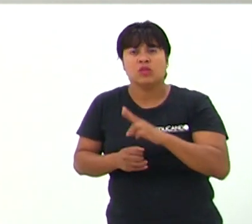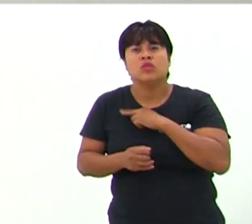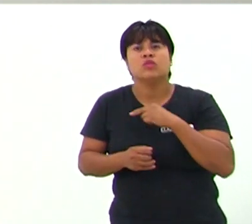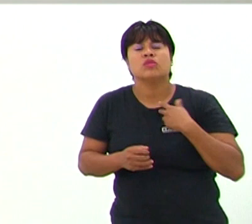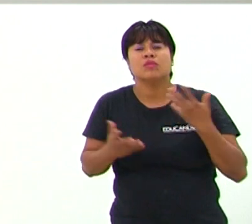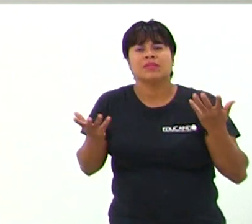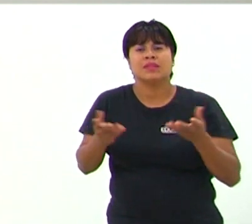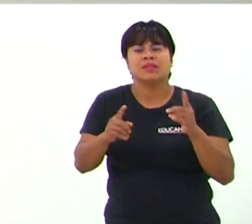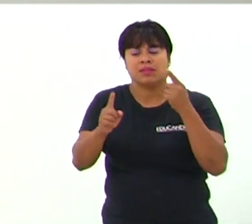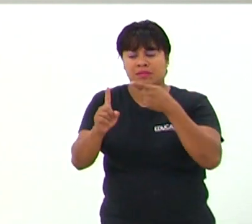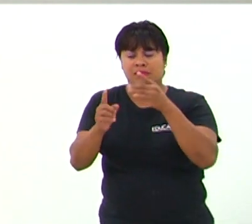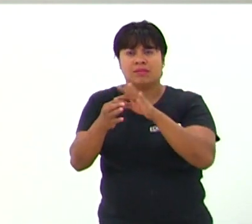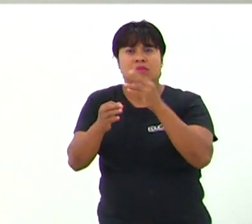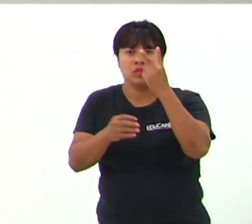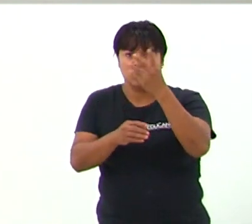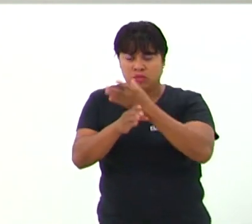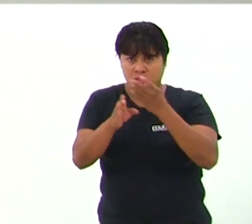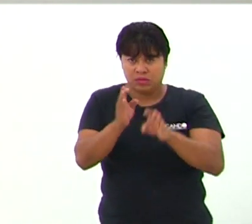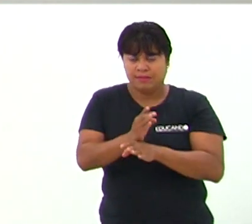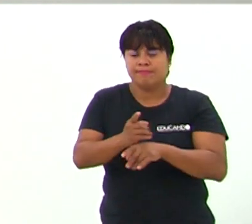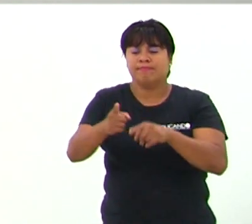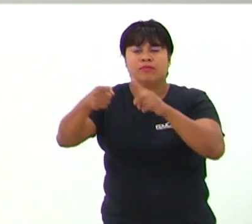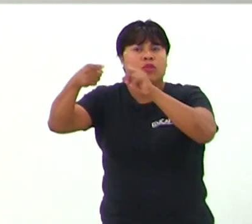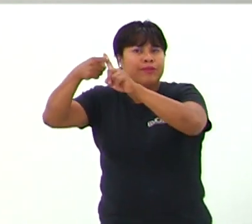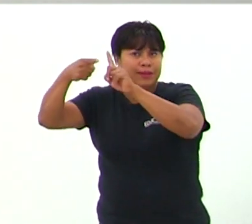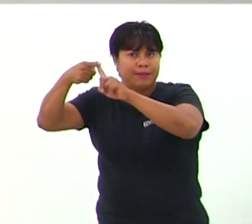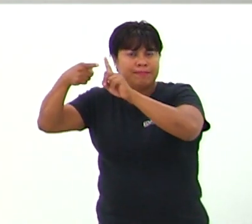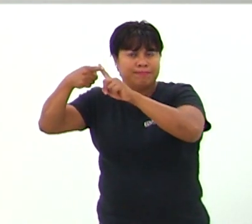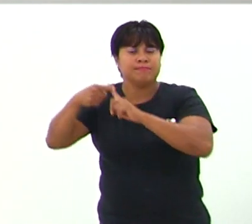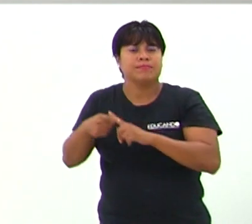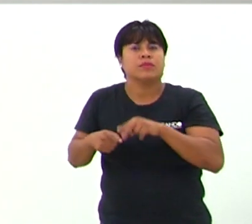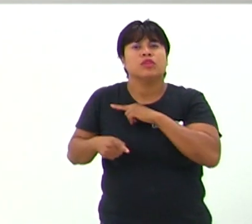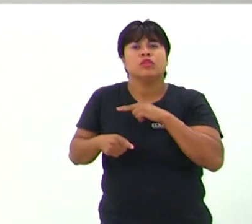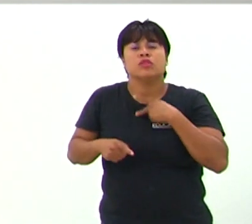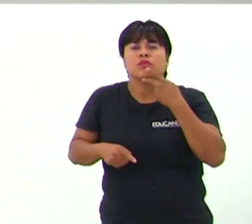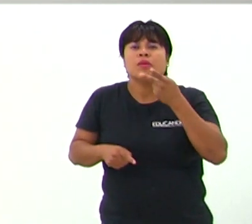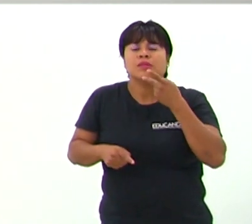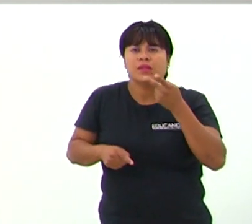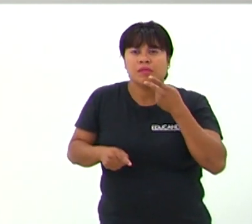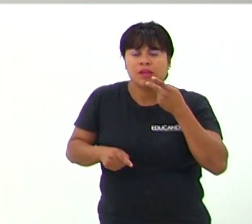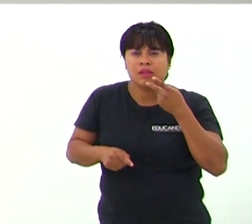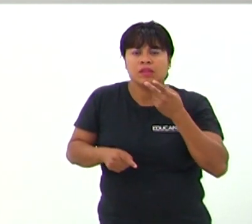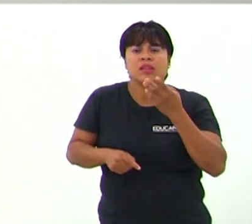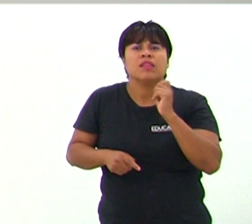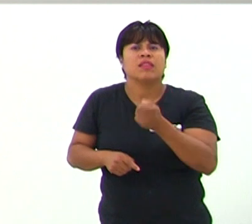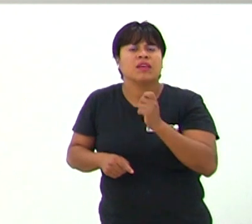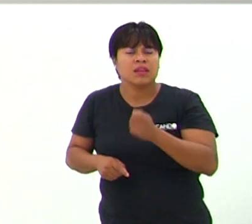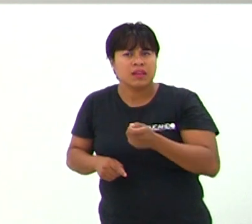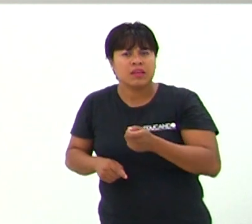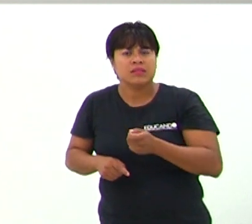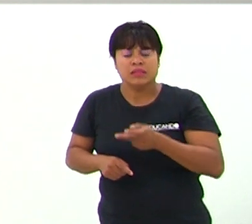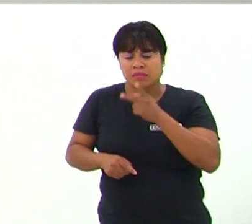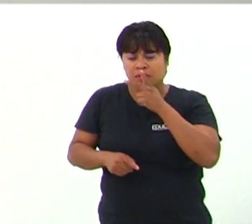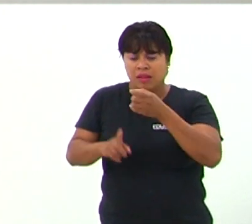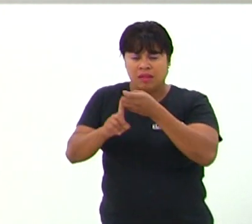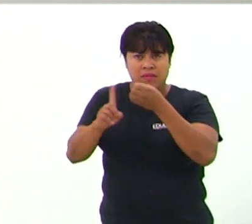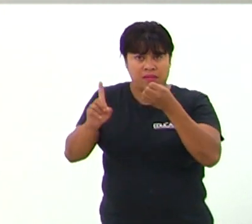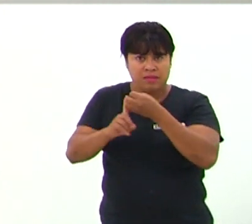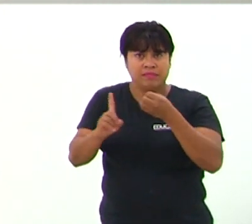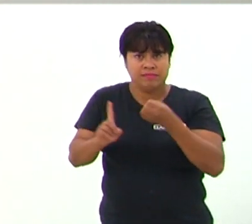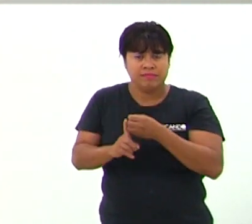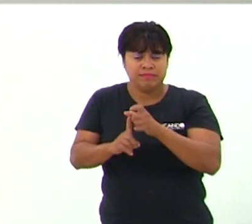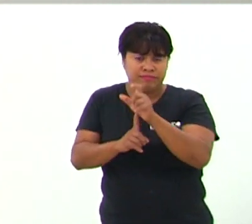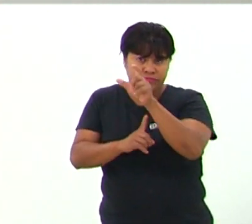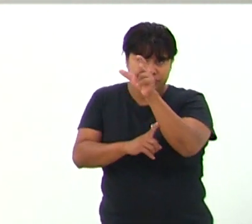hacer referencia de dos cosas. Una, vamos a hablar de lo que son las frases